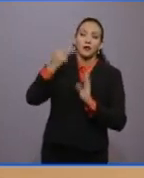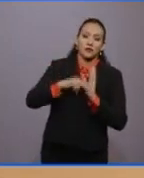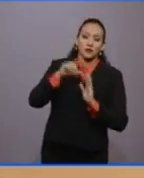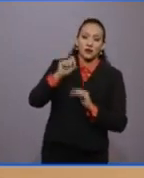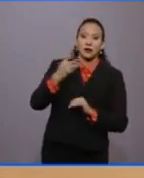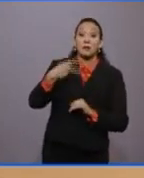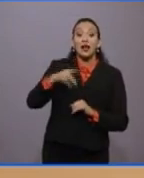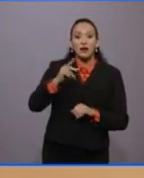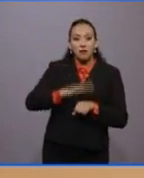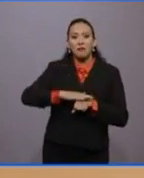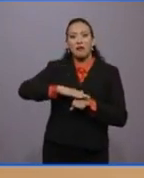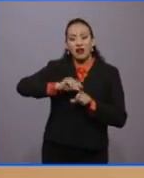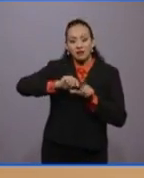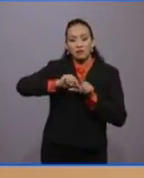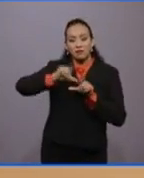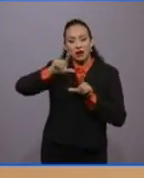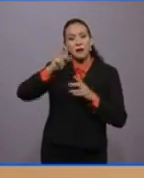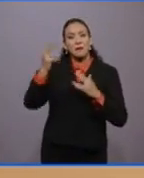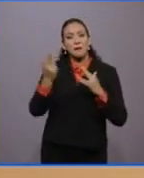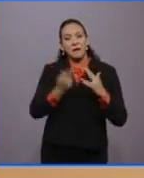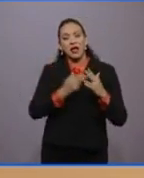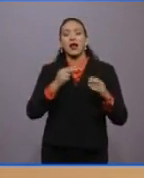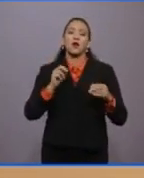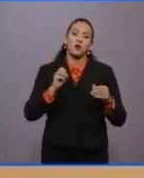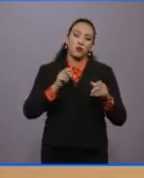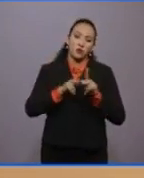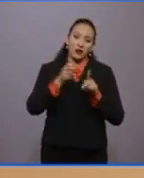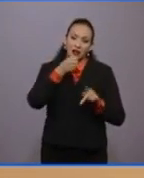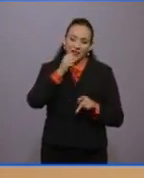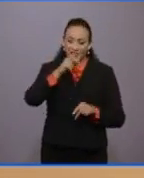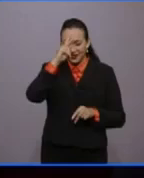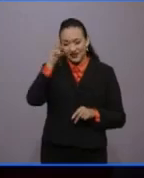en aumento, señaló la organización Artículo 19.